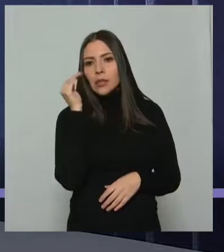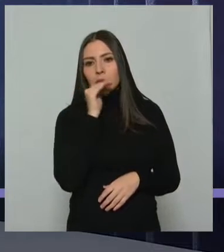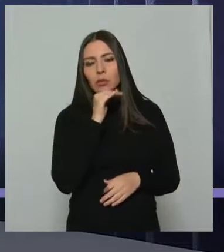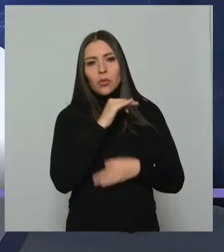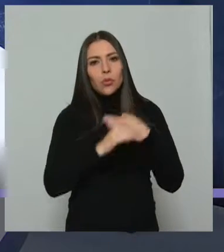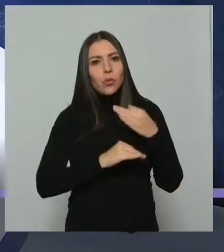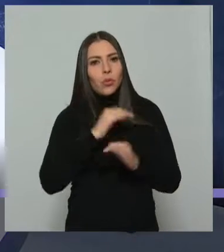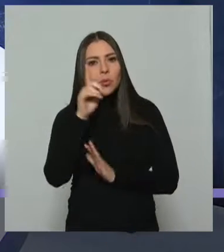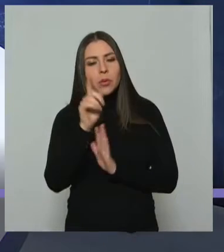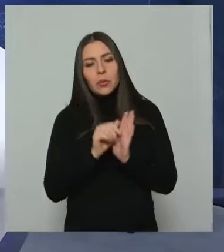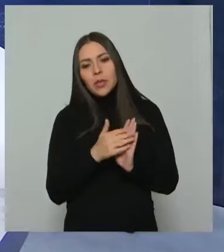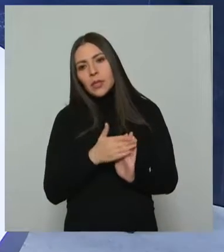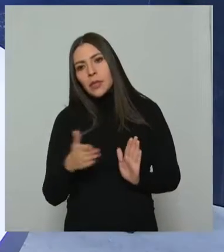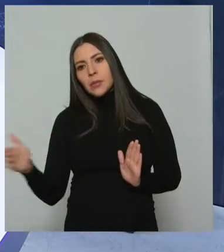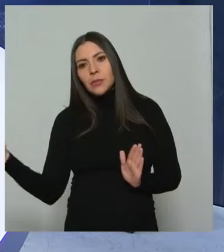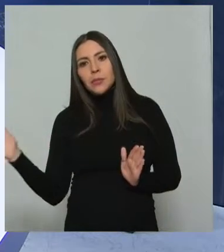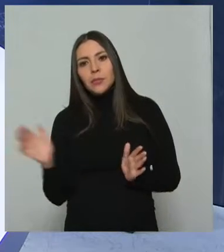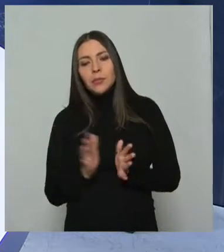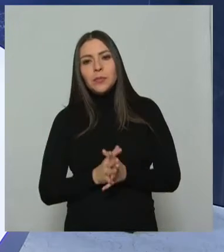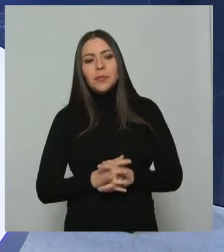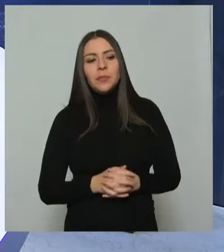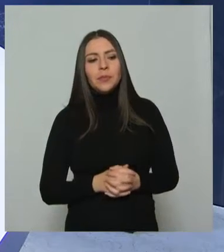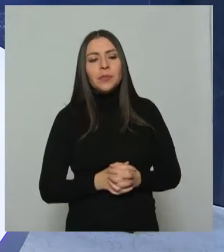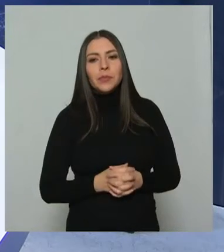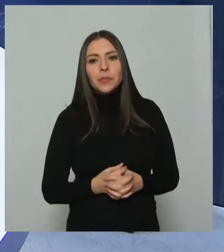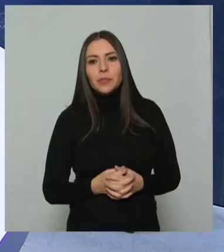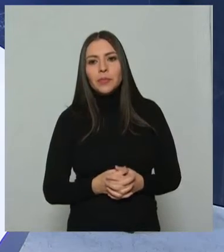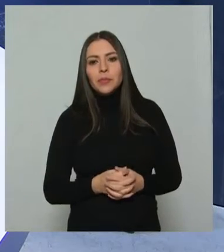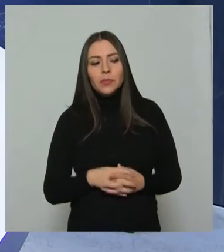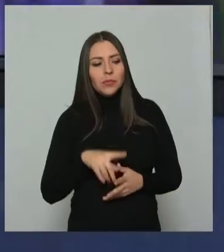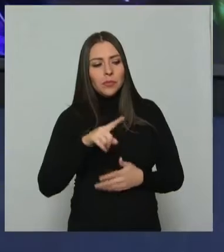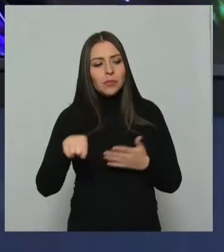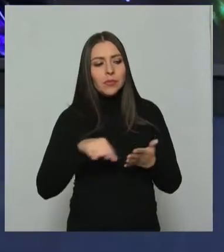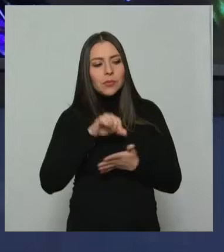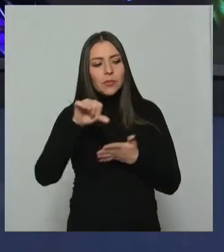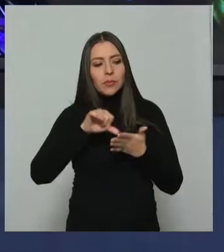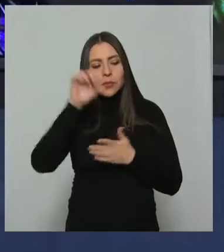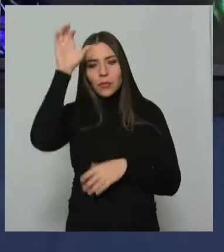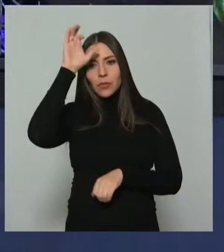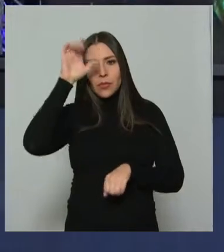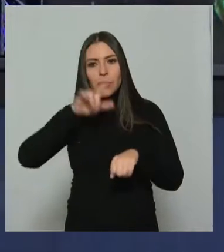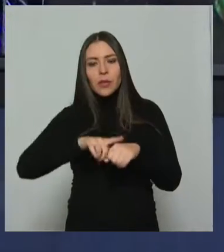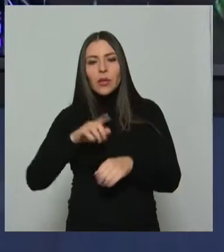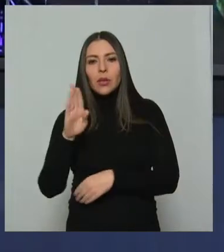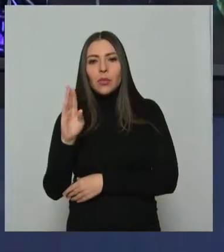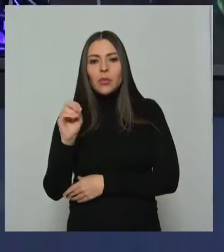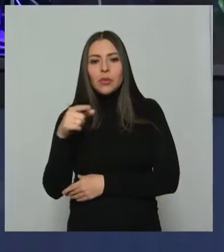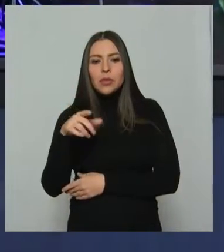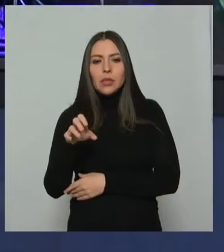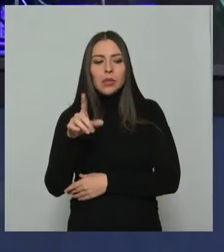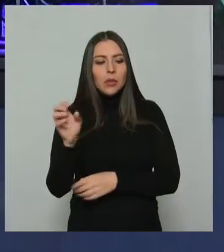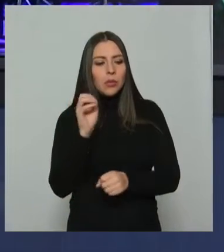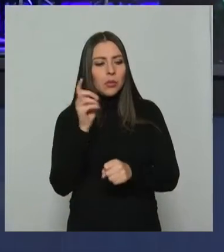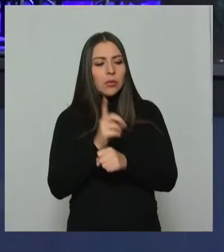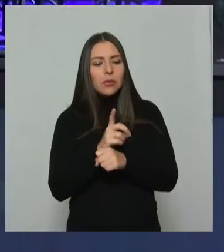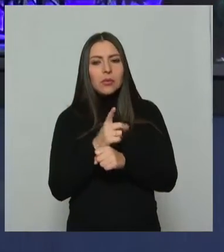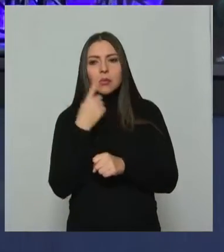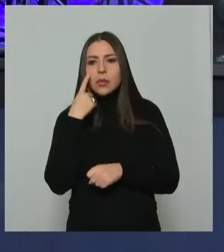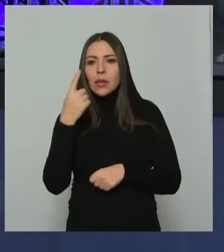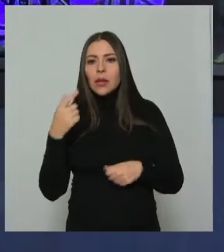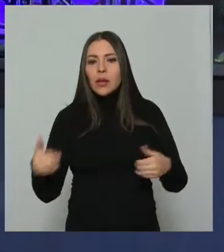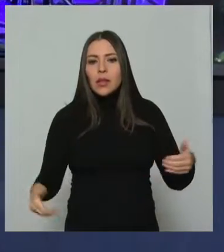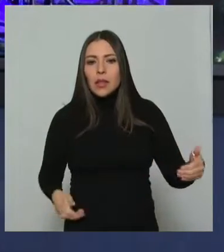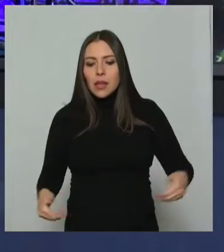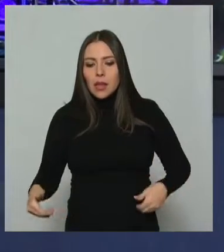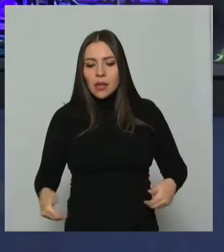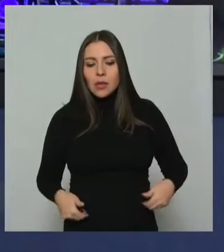la sala Ángel Salas, todo ahí en el Centro Cultural del Bosque. Y bueno, es una oportunidad para ver teatro tanto